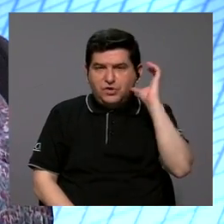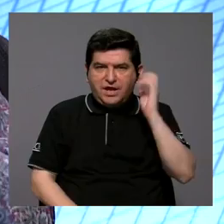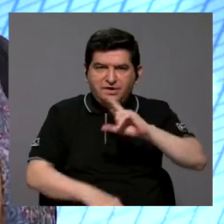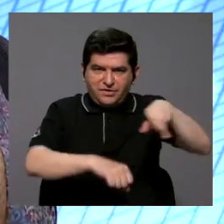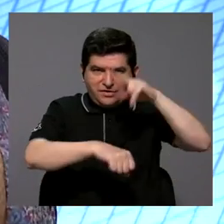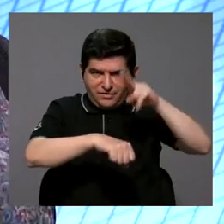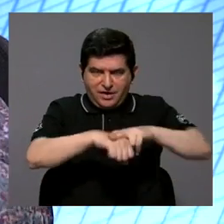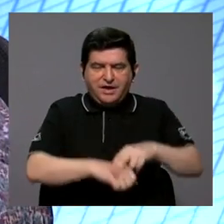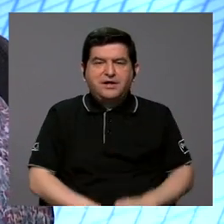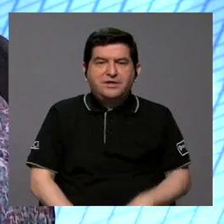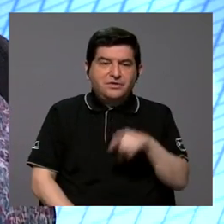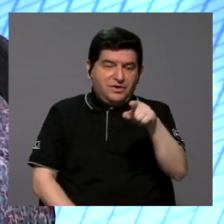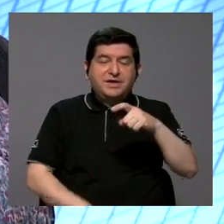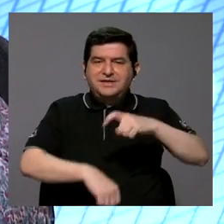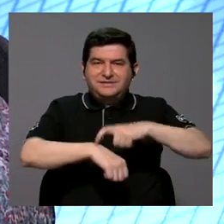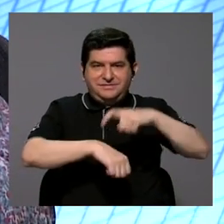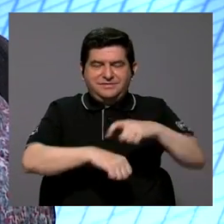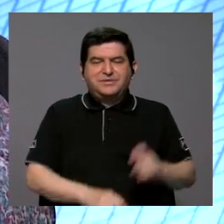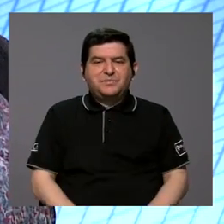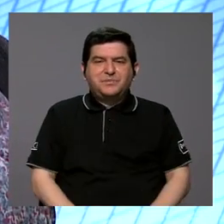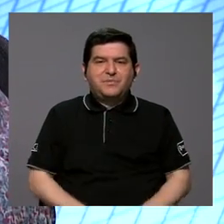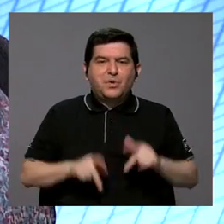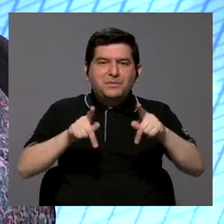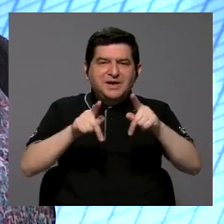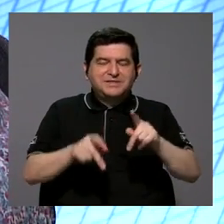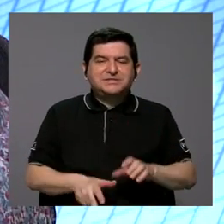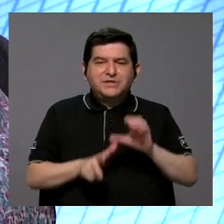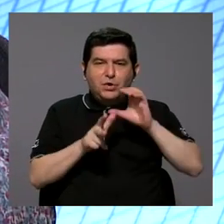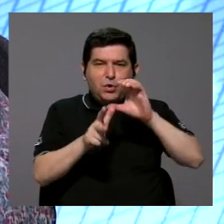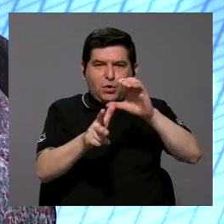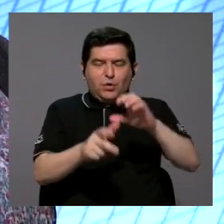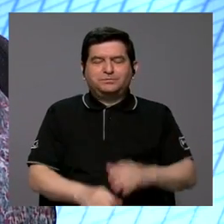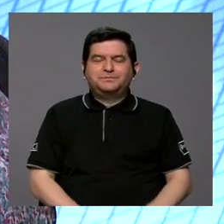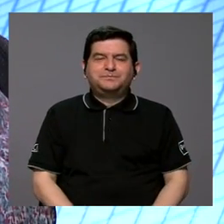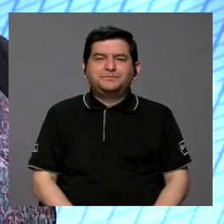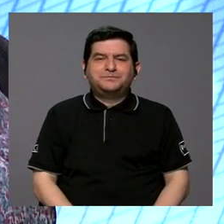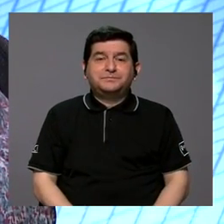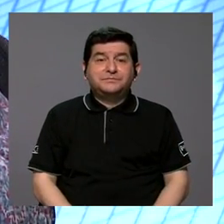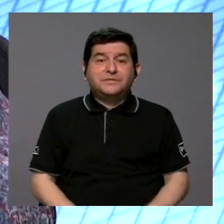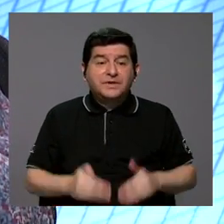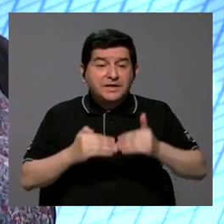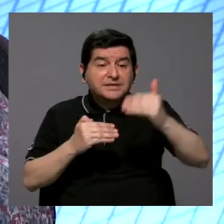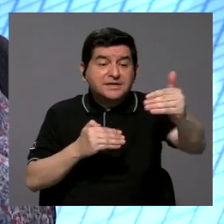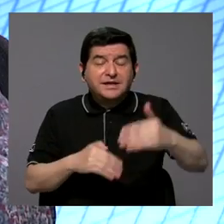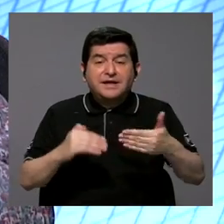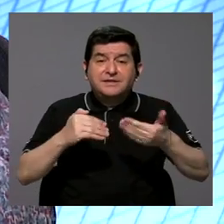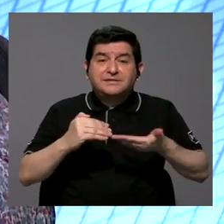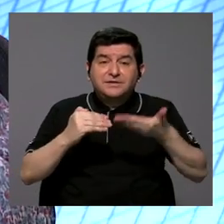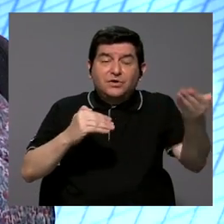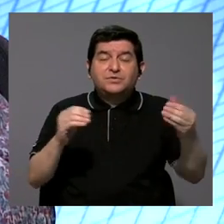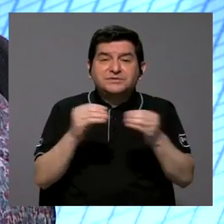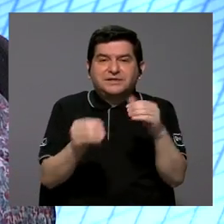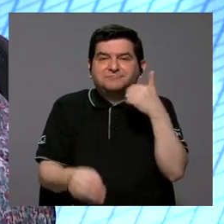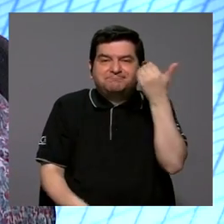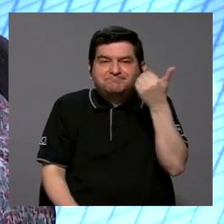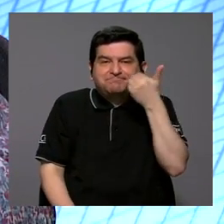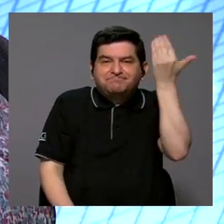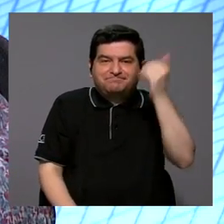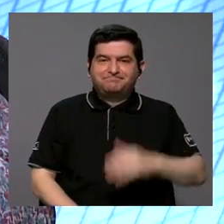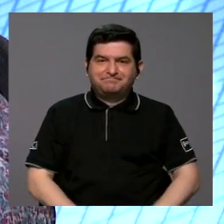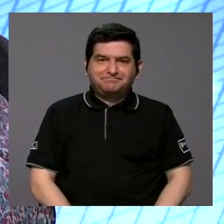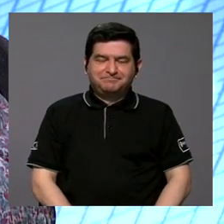que quedaba en el Paseo Colón en ese tiempo. Y de ahí en adelante las cosas se facilitaron. Ya